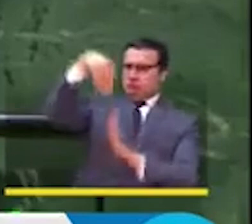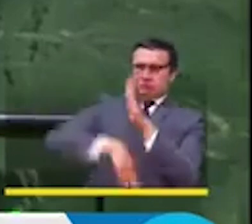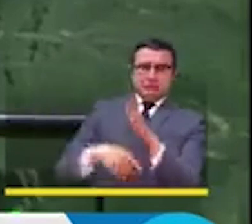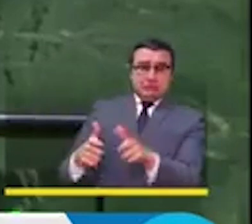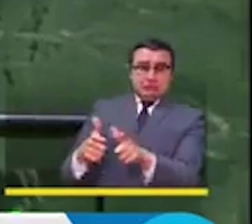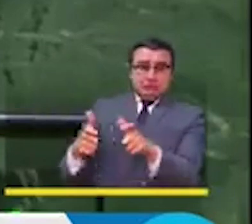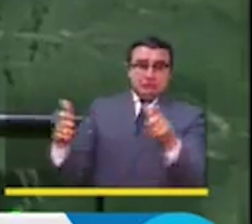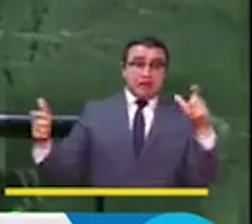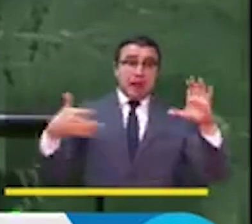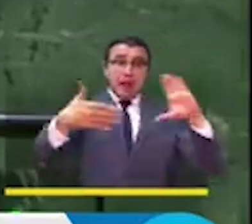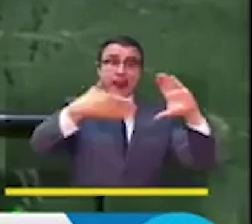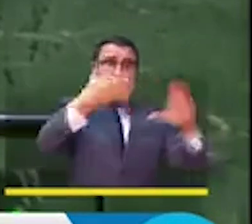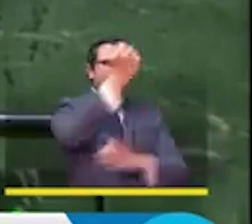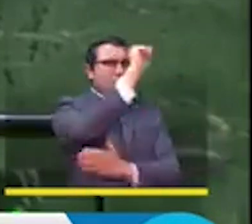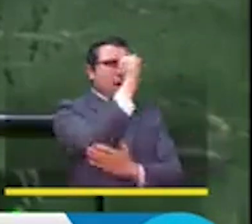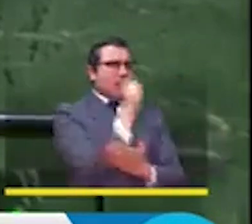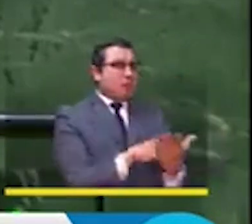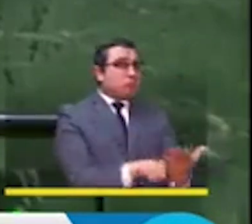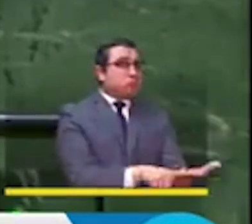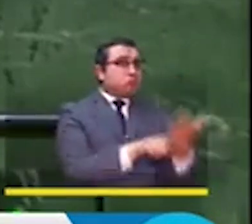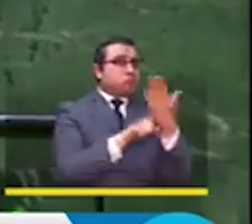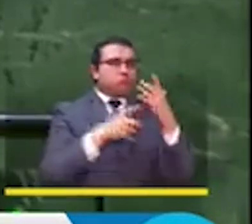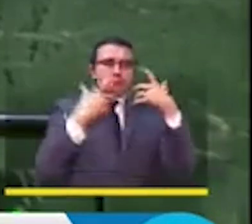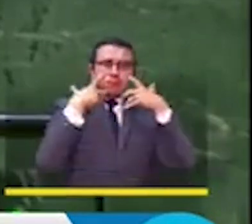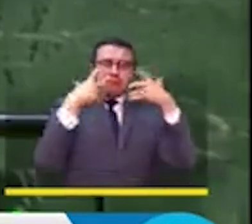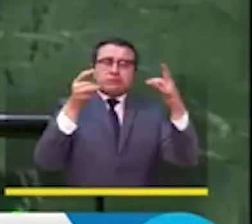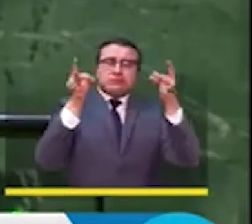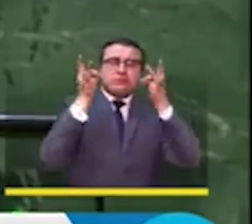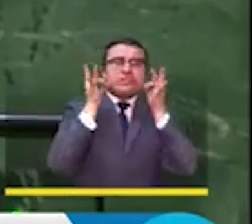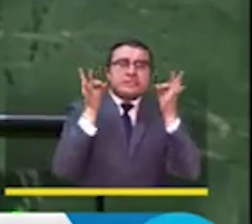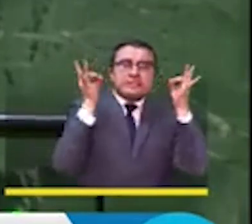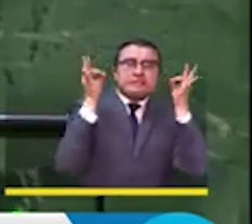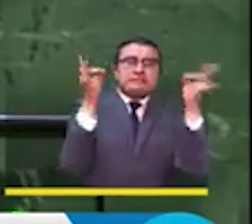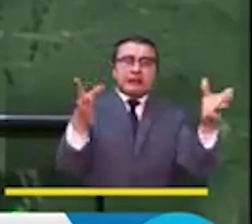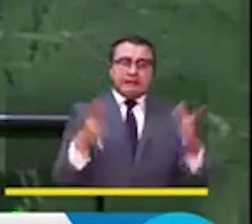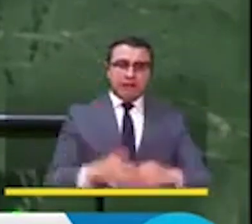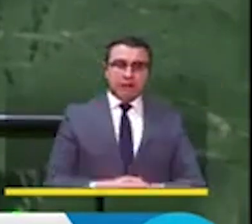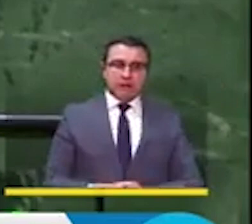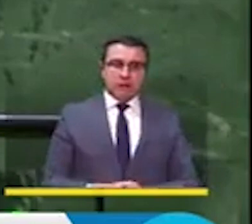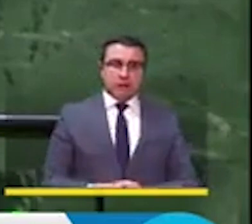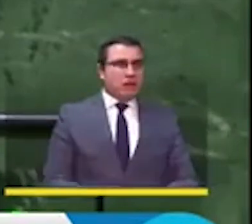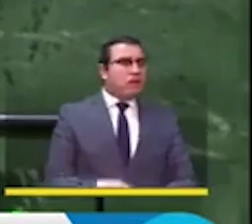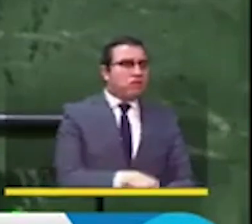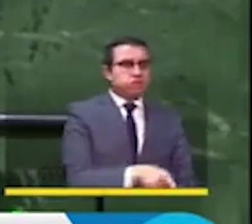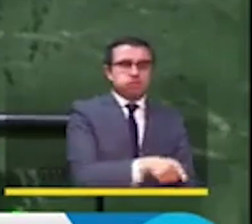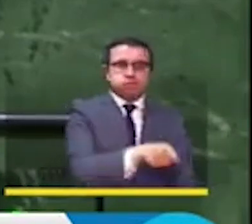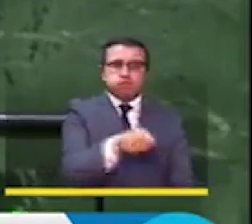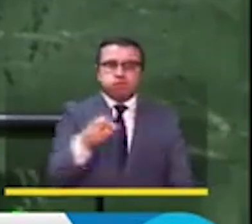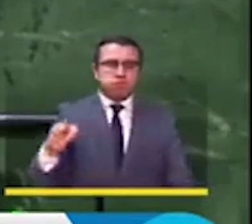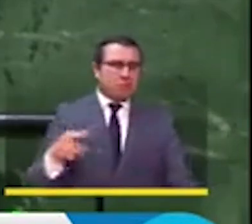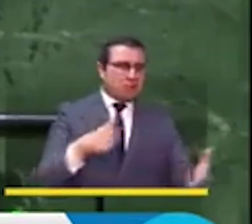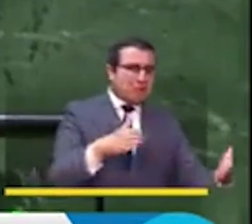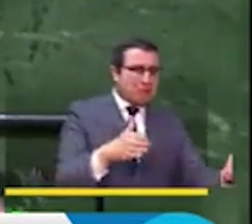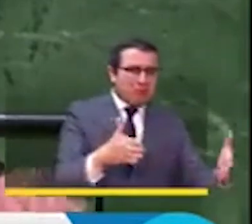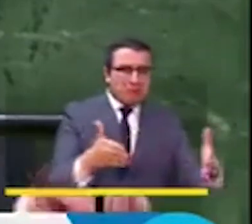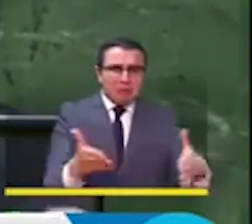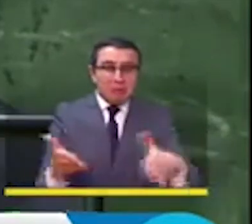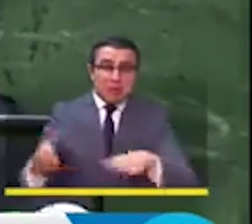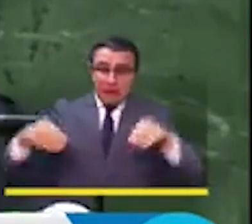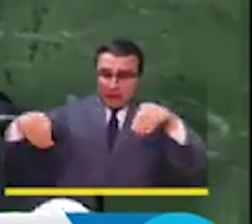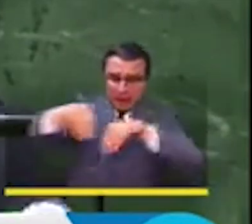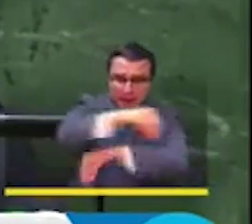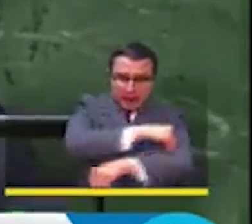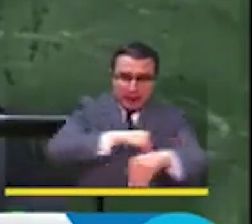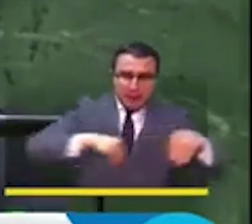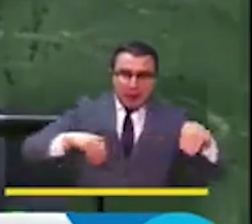sus dientes como nunca, llevándose decenas de miles de vidas y calentando las